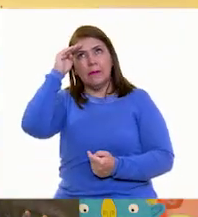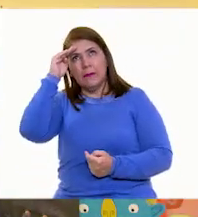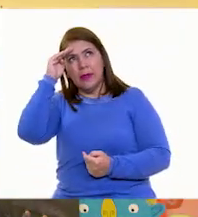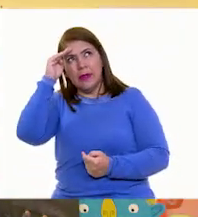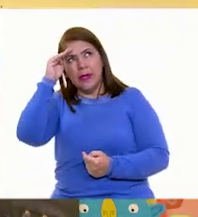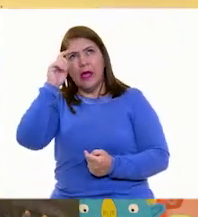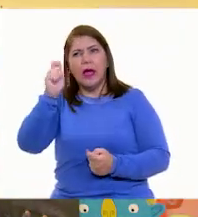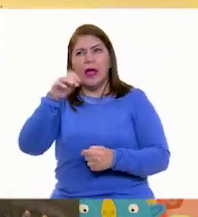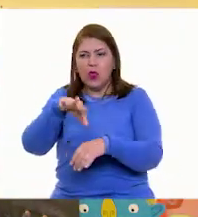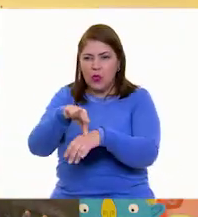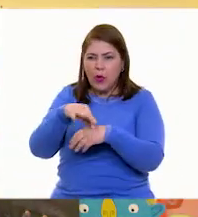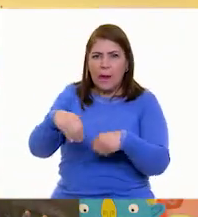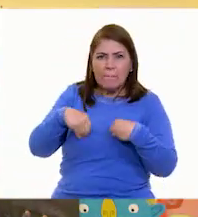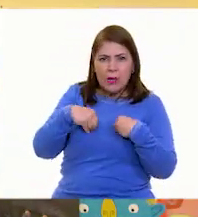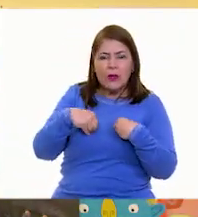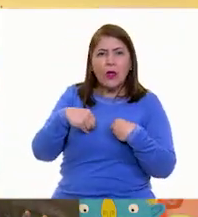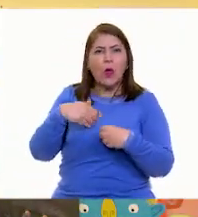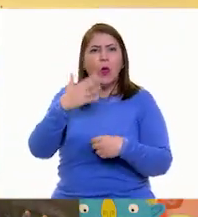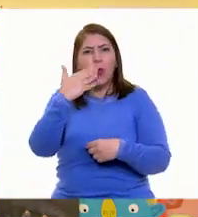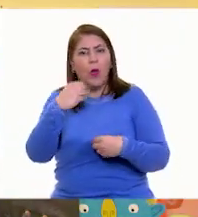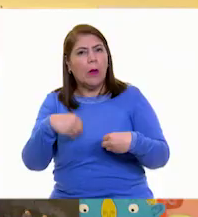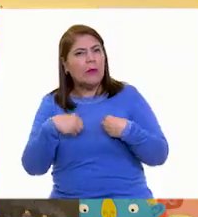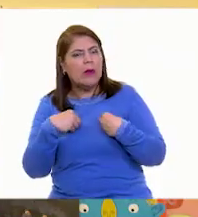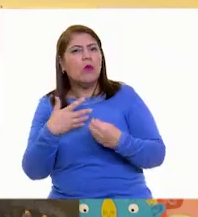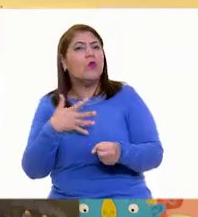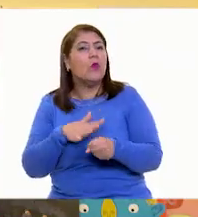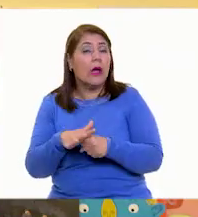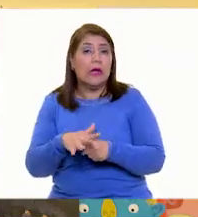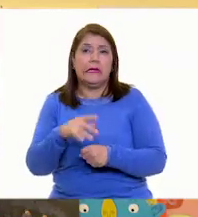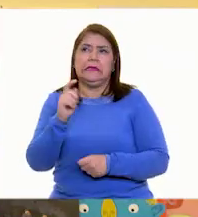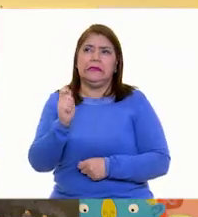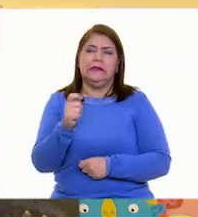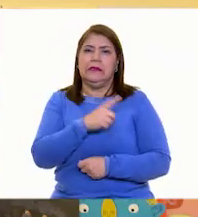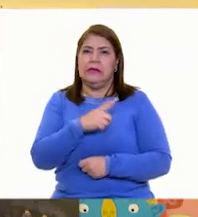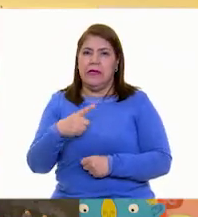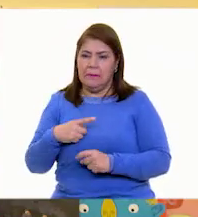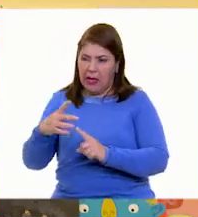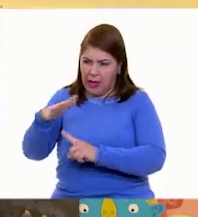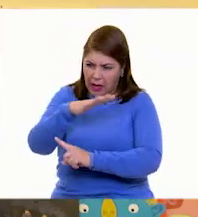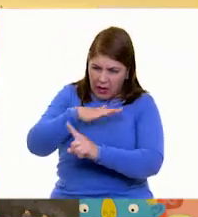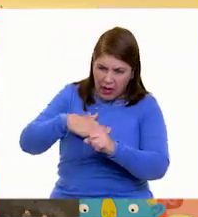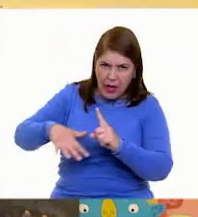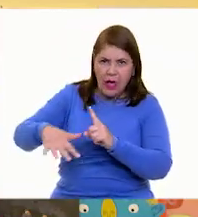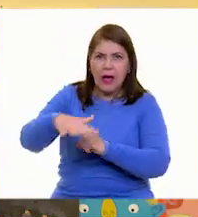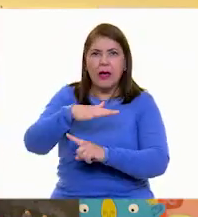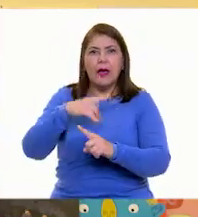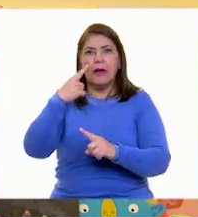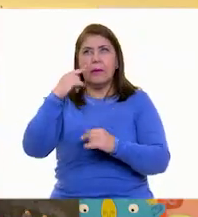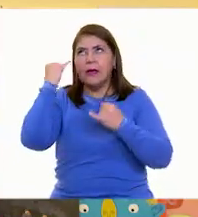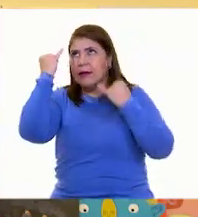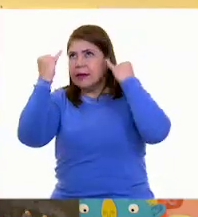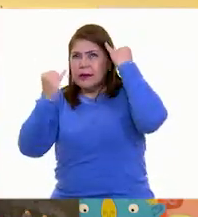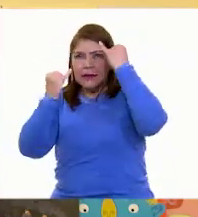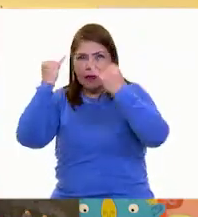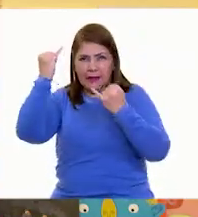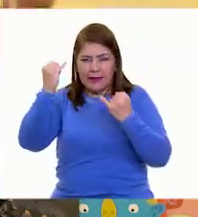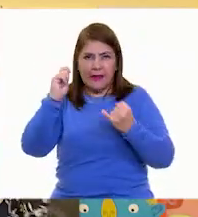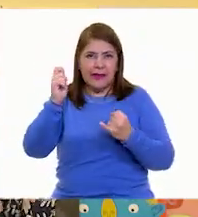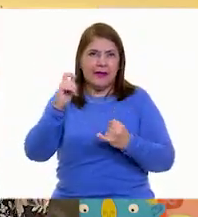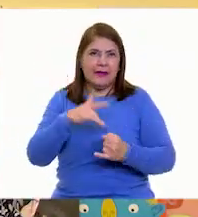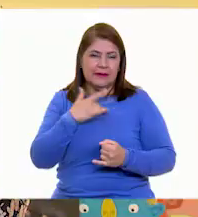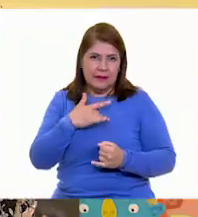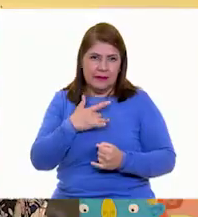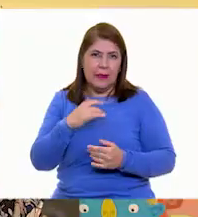que tiene vida y lo que no, y dan sentido a lo que les rodea en función de su imaginación.